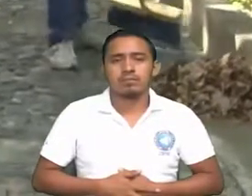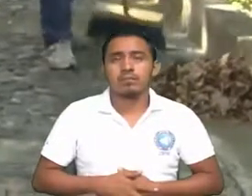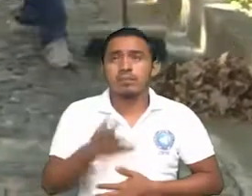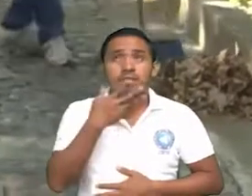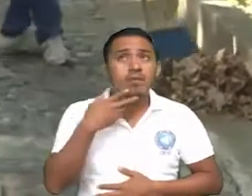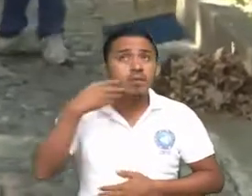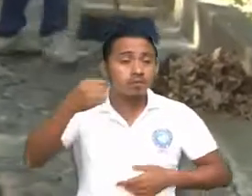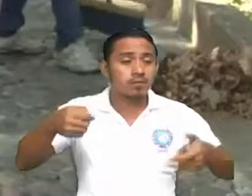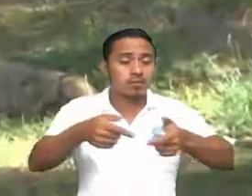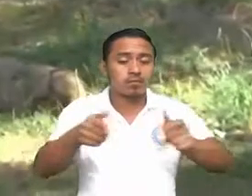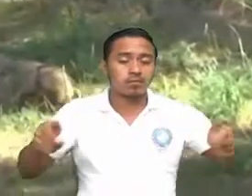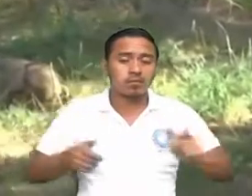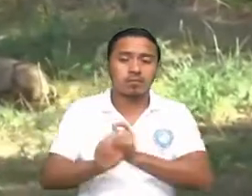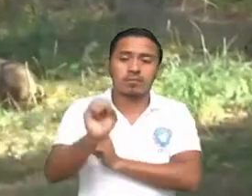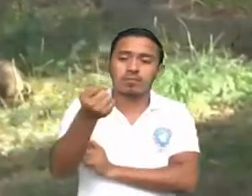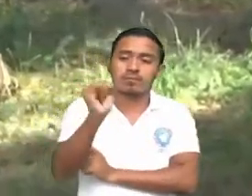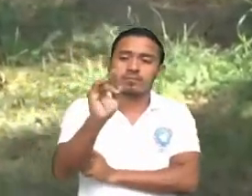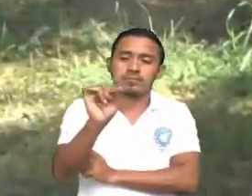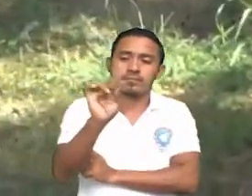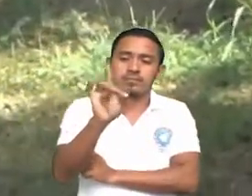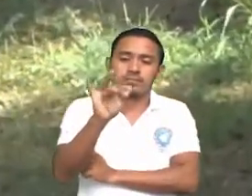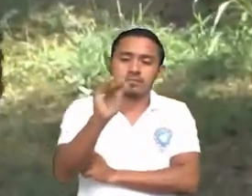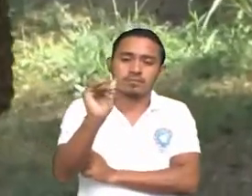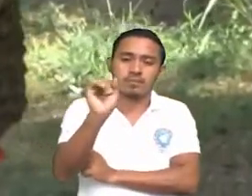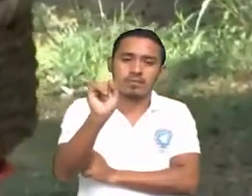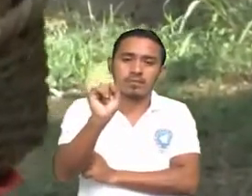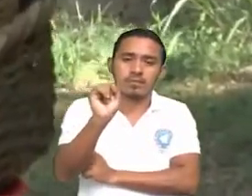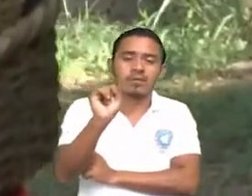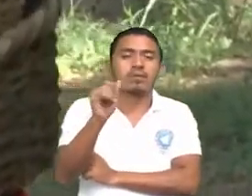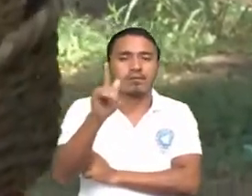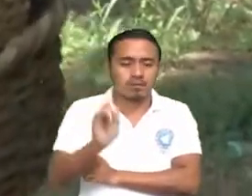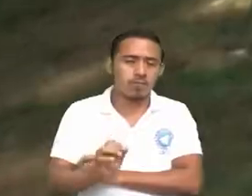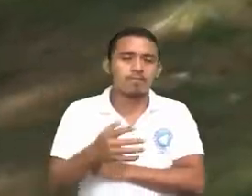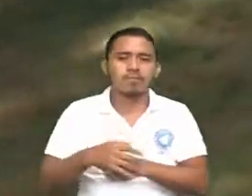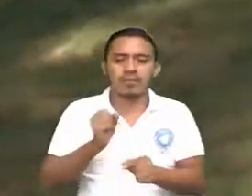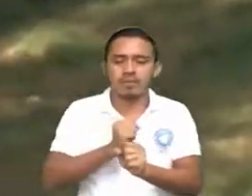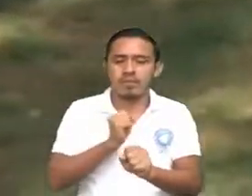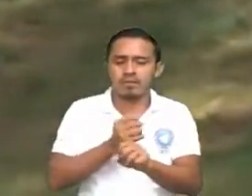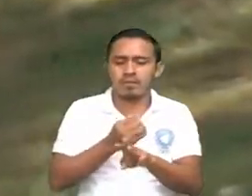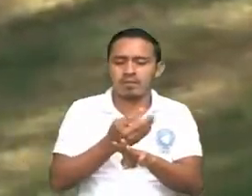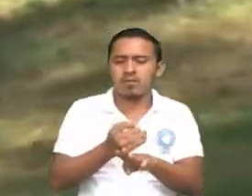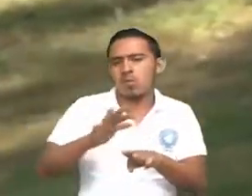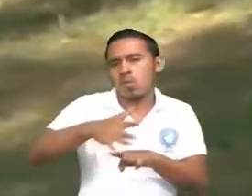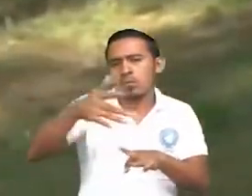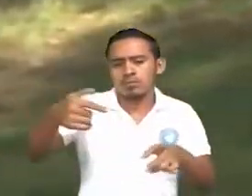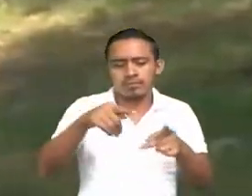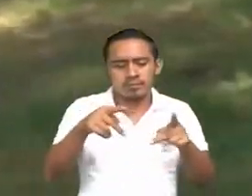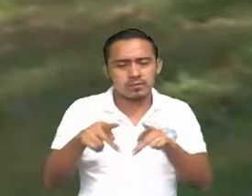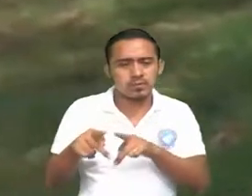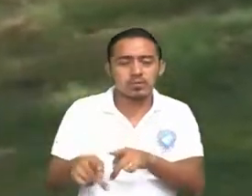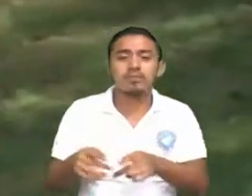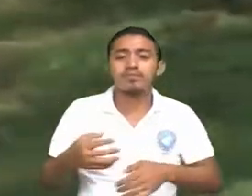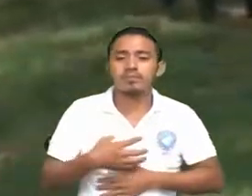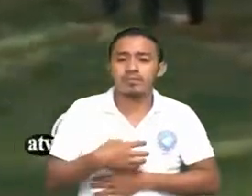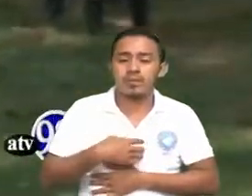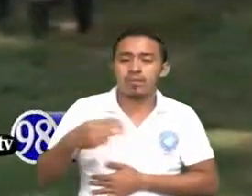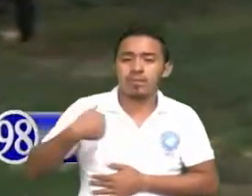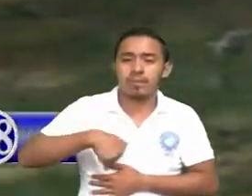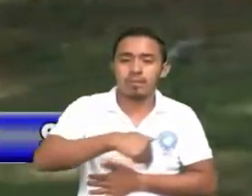Jóvenes sindicalistas, trabajadores todos de la Alcaldía de Managua y otras instituciones del buen gobierno sandinista, pertenecientes